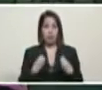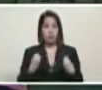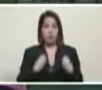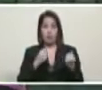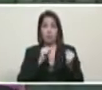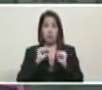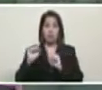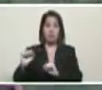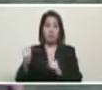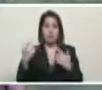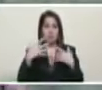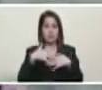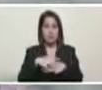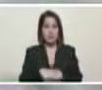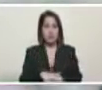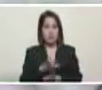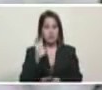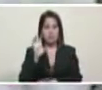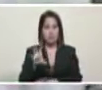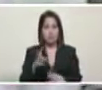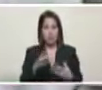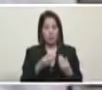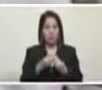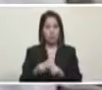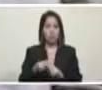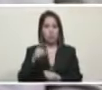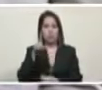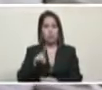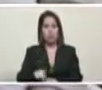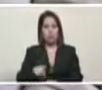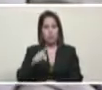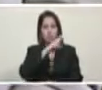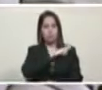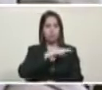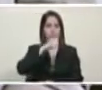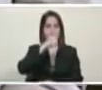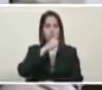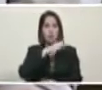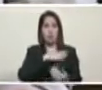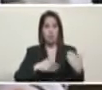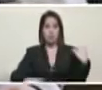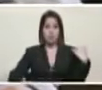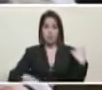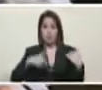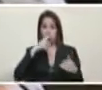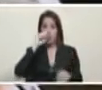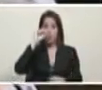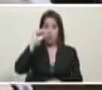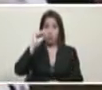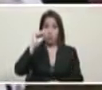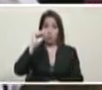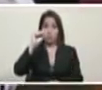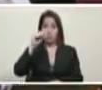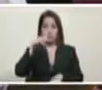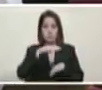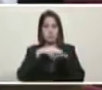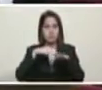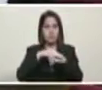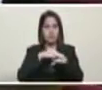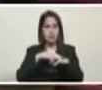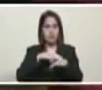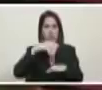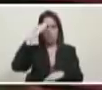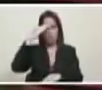e integridad de nuestra patria. Acompañan también a la máxima autoridad del país, el presidente Nicolás Maduro Moros, el ministro de